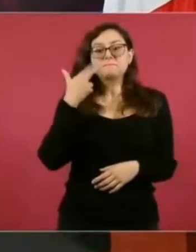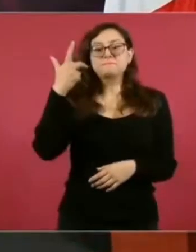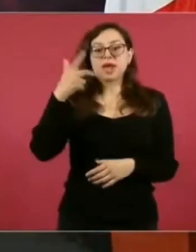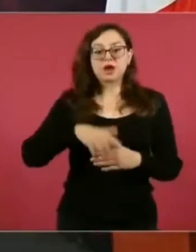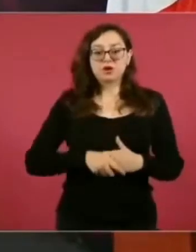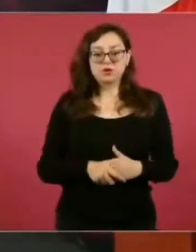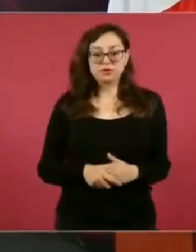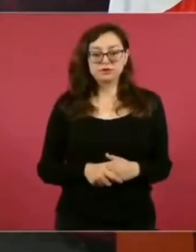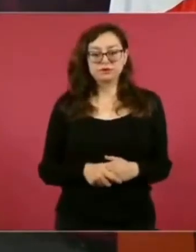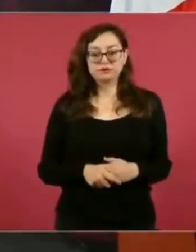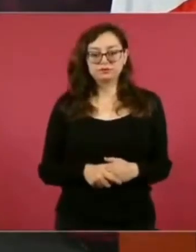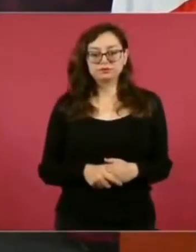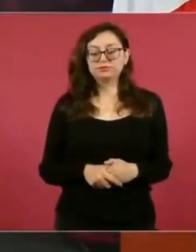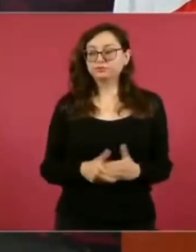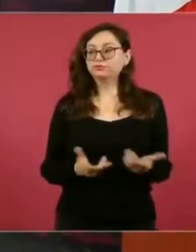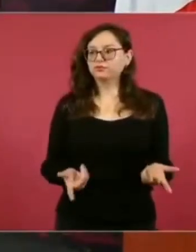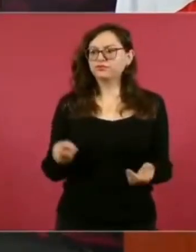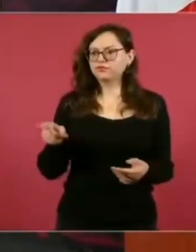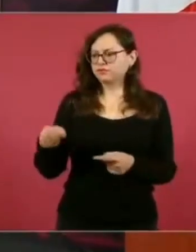lo que ella ha hecho.